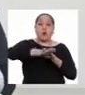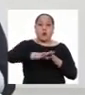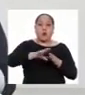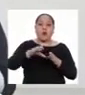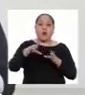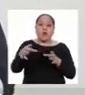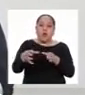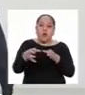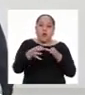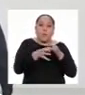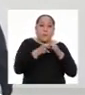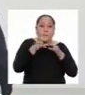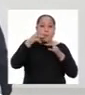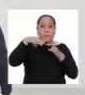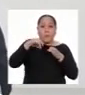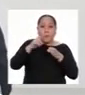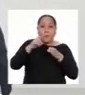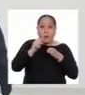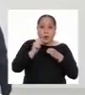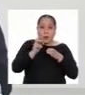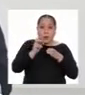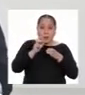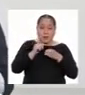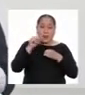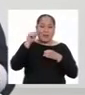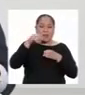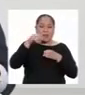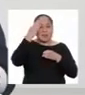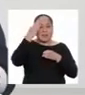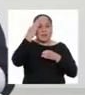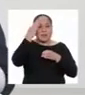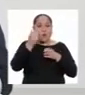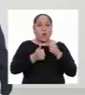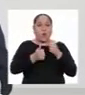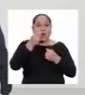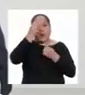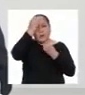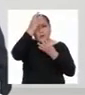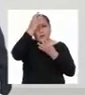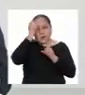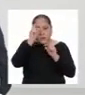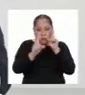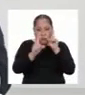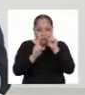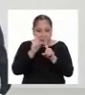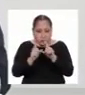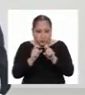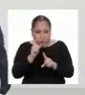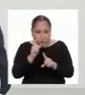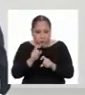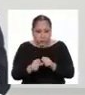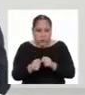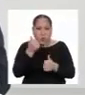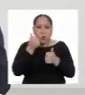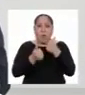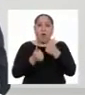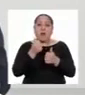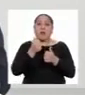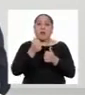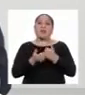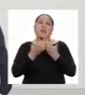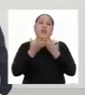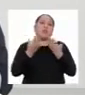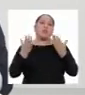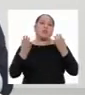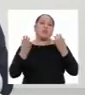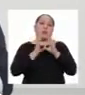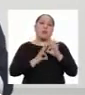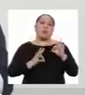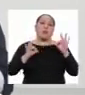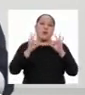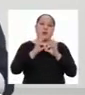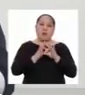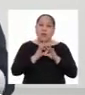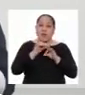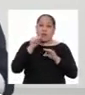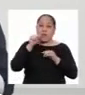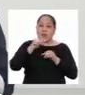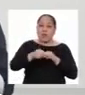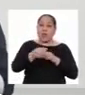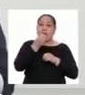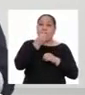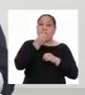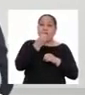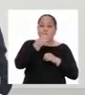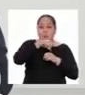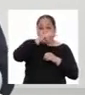definir qué información queremos obtener a través de la encuesta sobre los factores que han influido para que nuestra